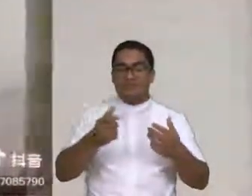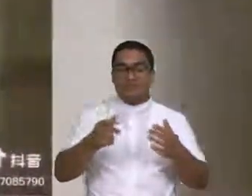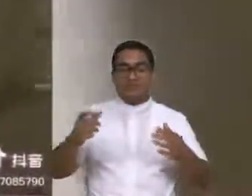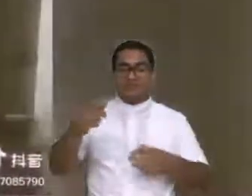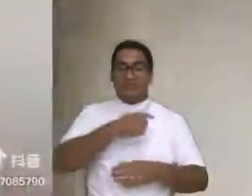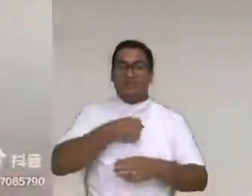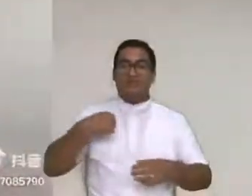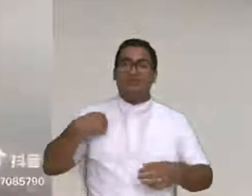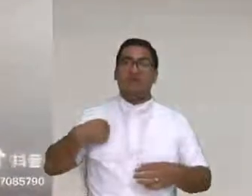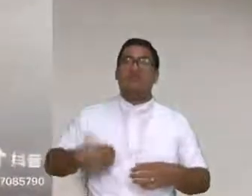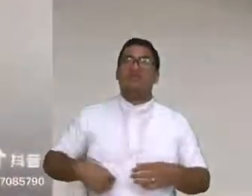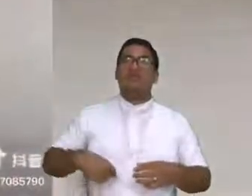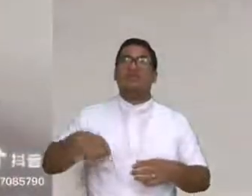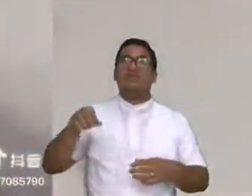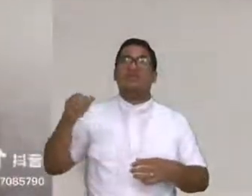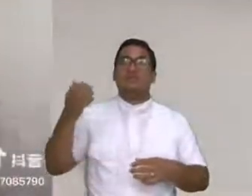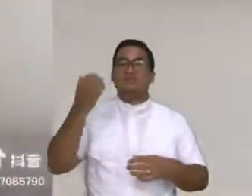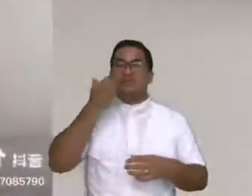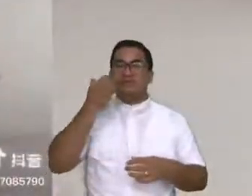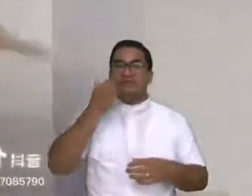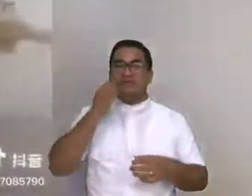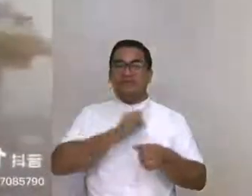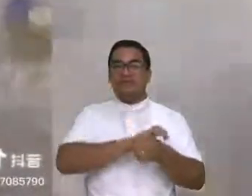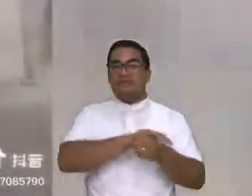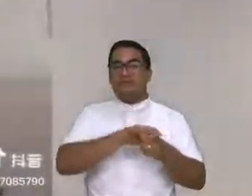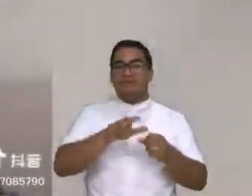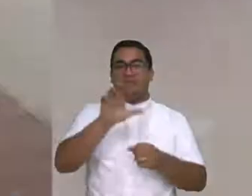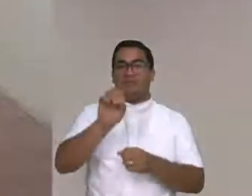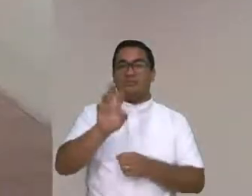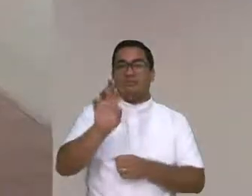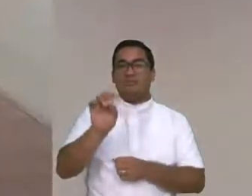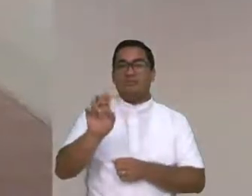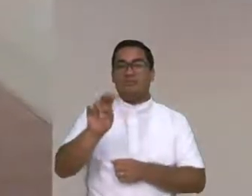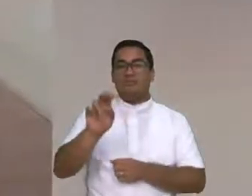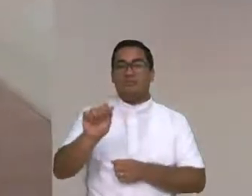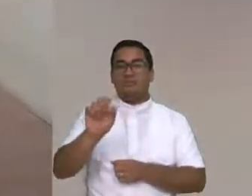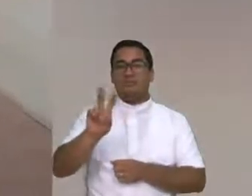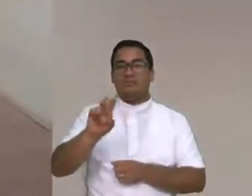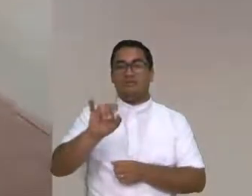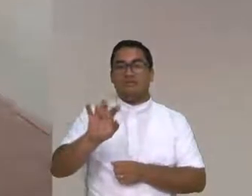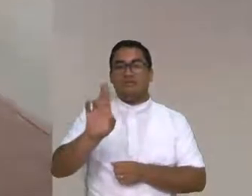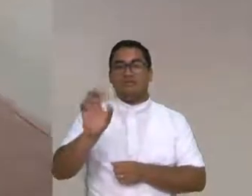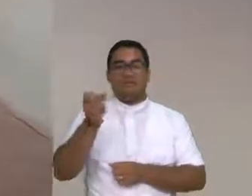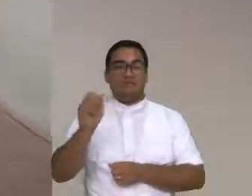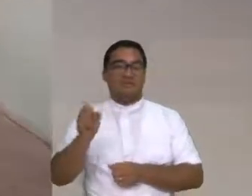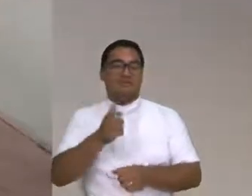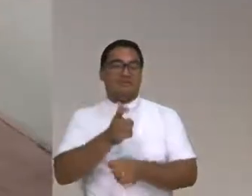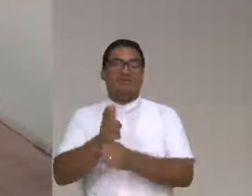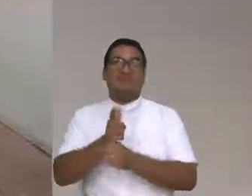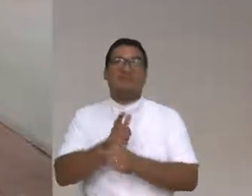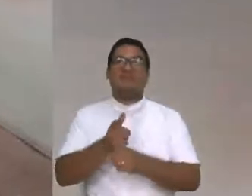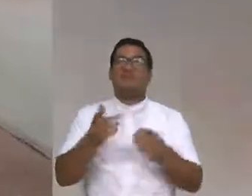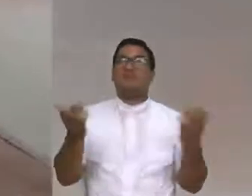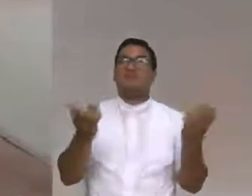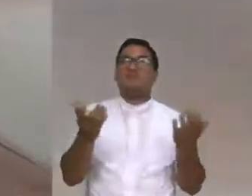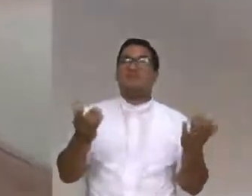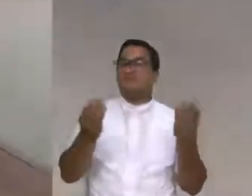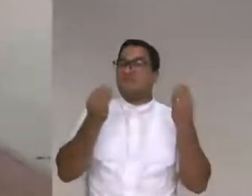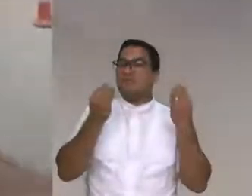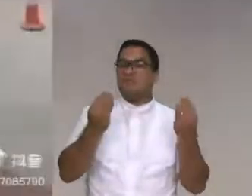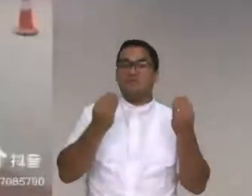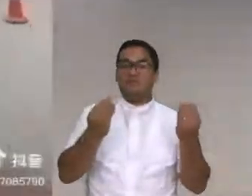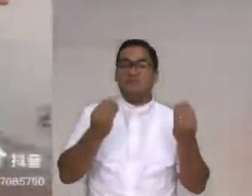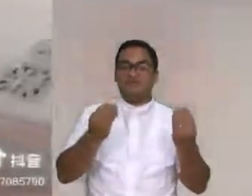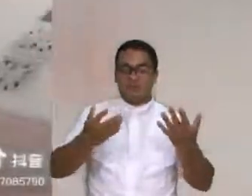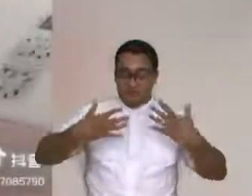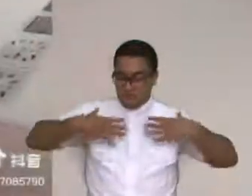intentar detener el avance de la epidemia del coronavirus. En las redes se ha viralizado un video que muestra a decenas de fumigadores